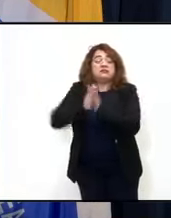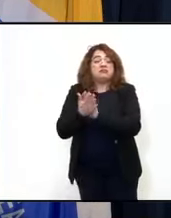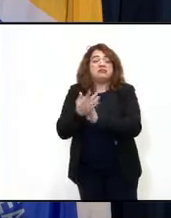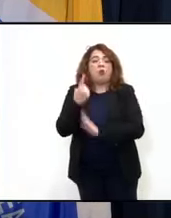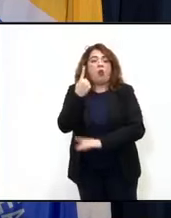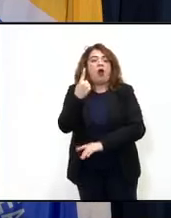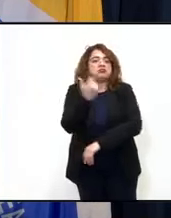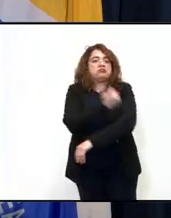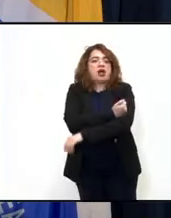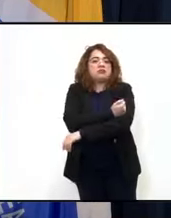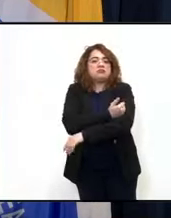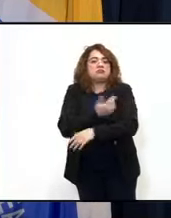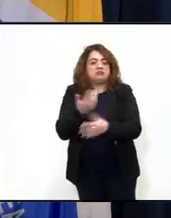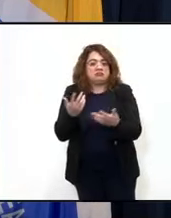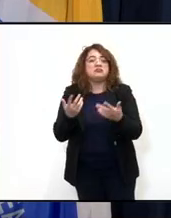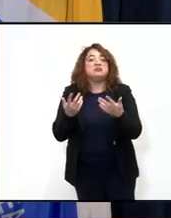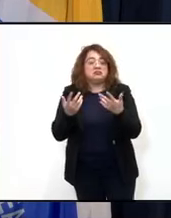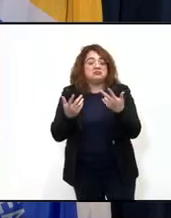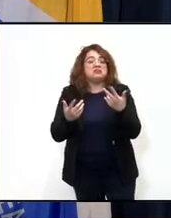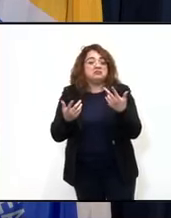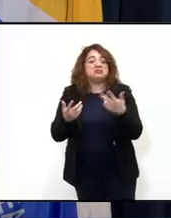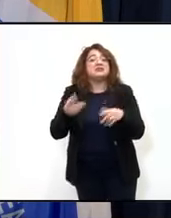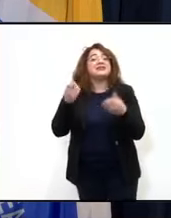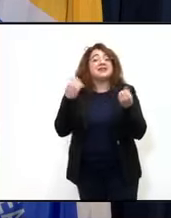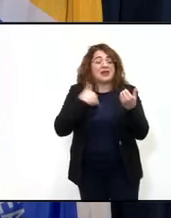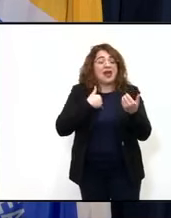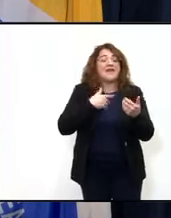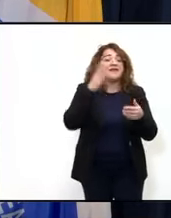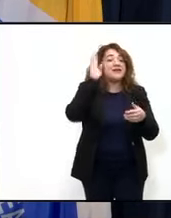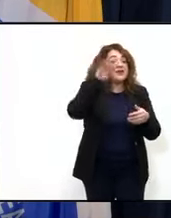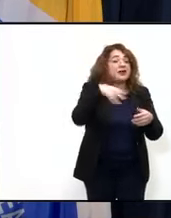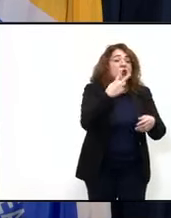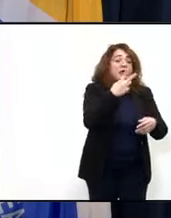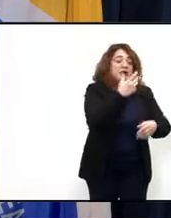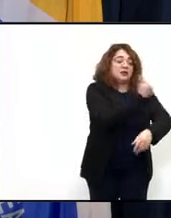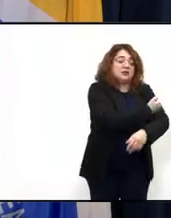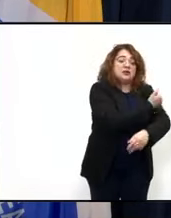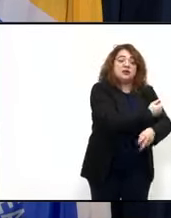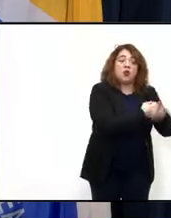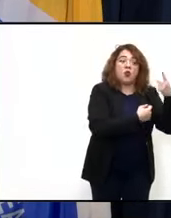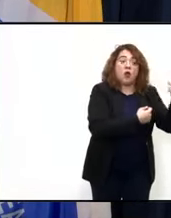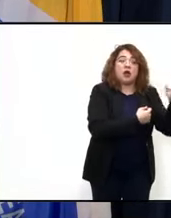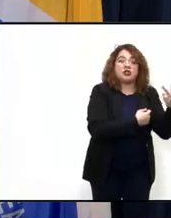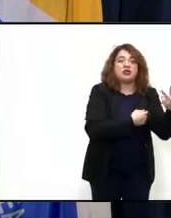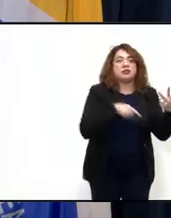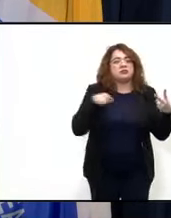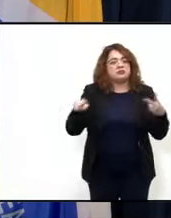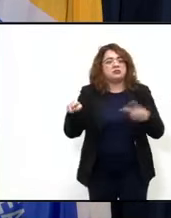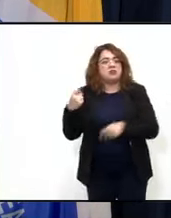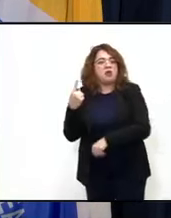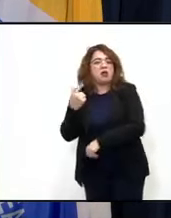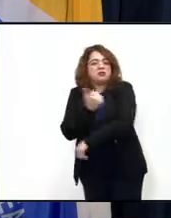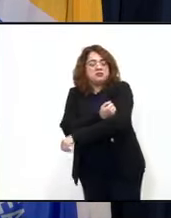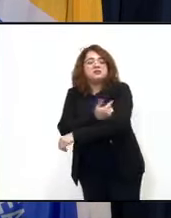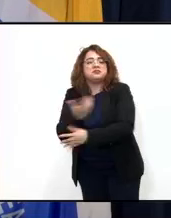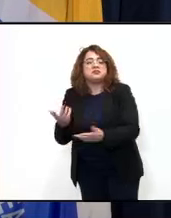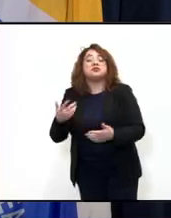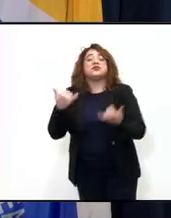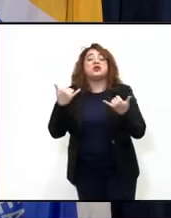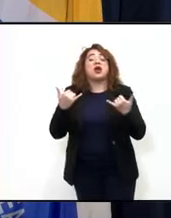en 2 diferentes dosis. Y aquellos que pueden tener dudas debido a problemas relacionados con su